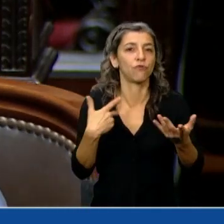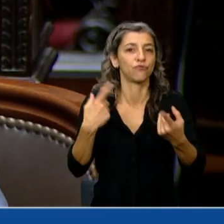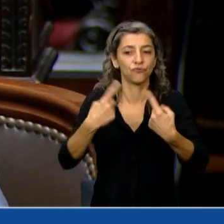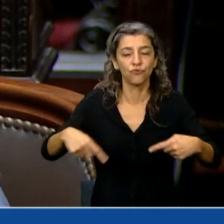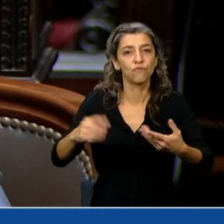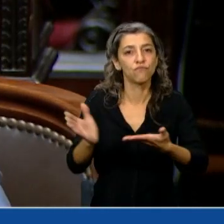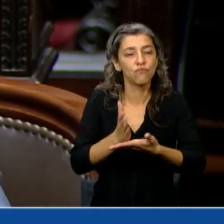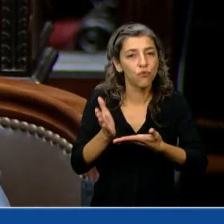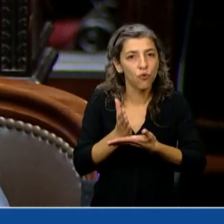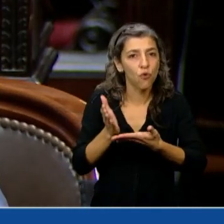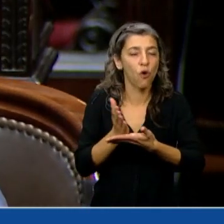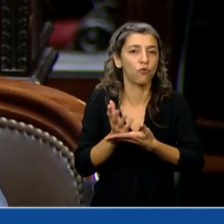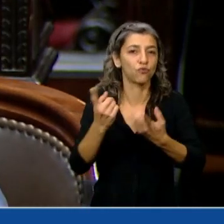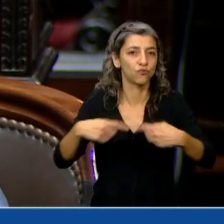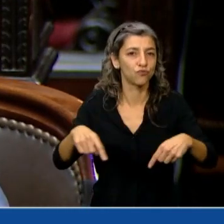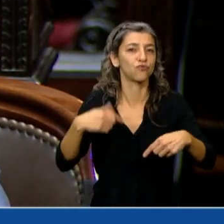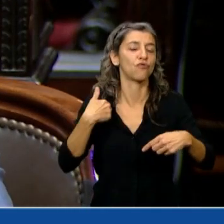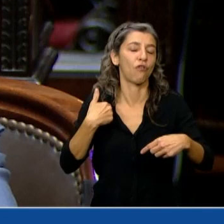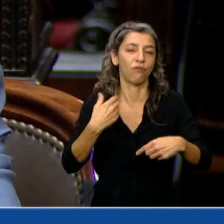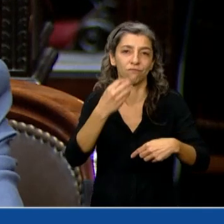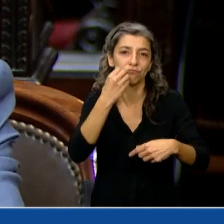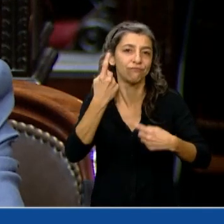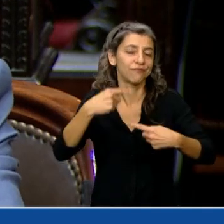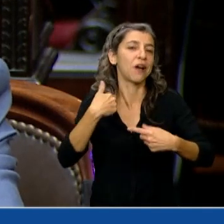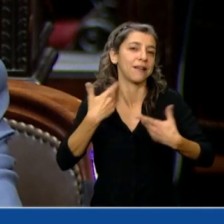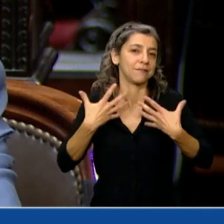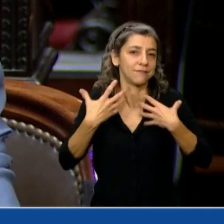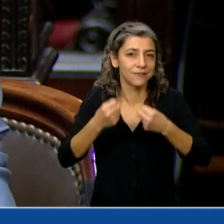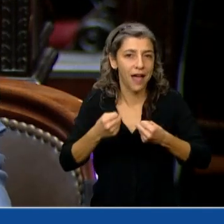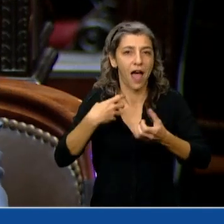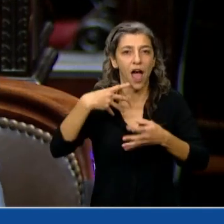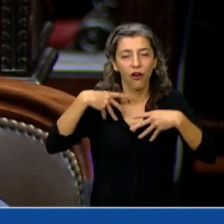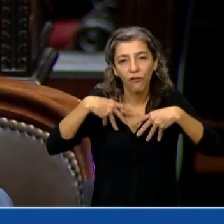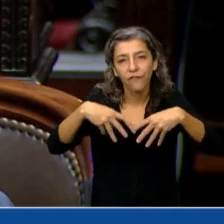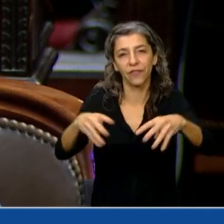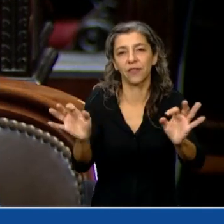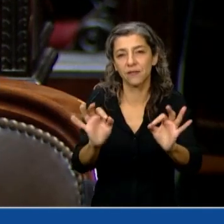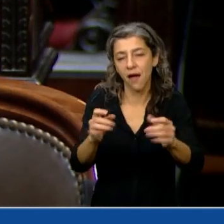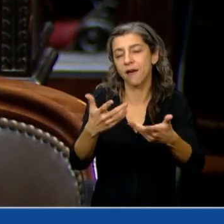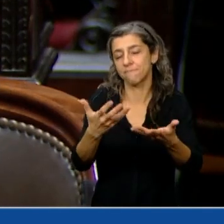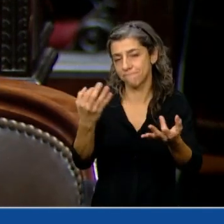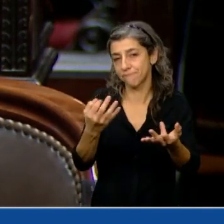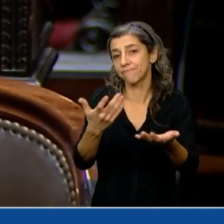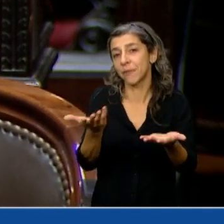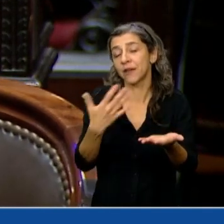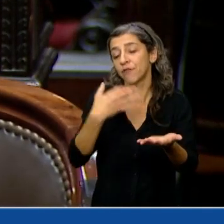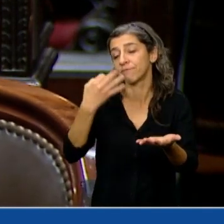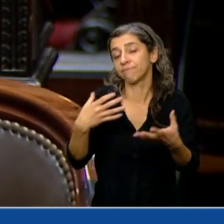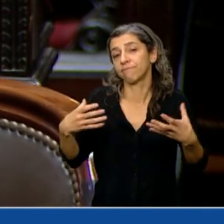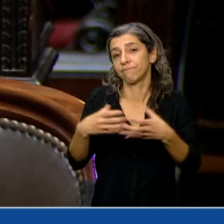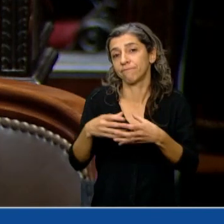hubiera gustado poder avanzar en la derogación de la ley de alquileres, pero lamentablemente el oficialismo la ha